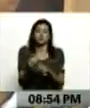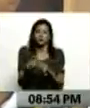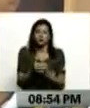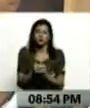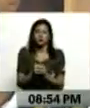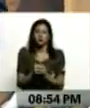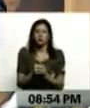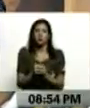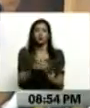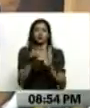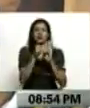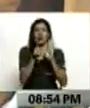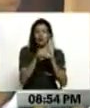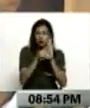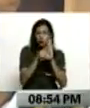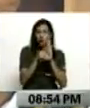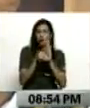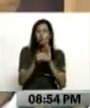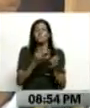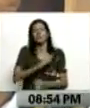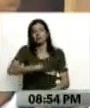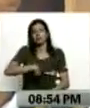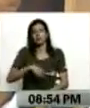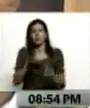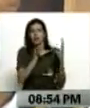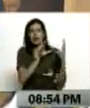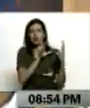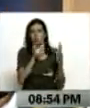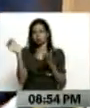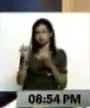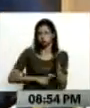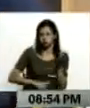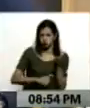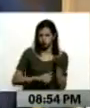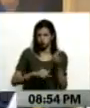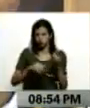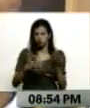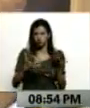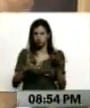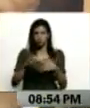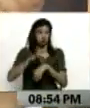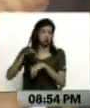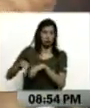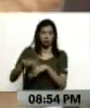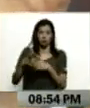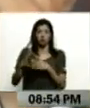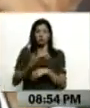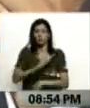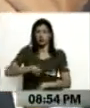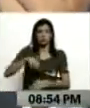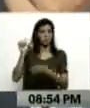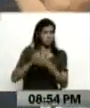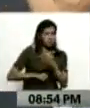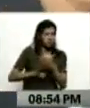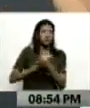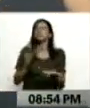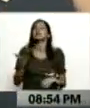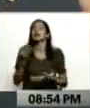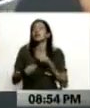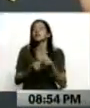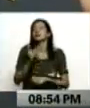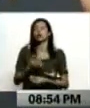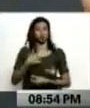a hacer de decretar el abandono del cargo qué procedía ahí según lo que ellos